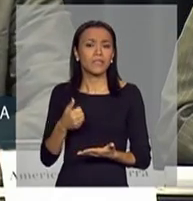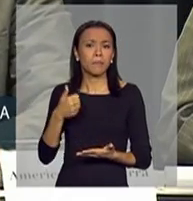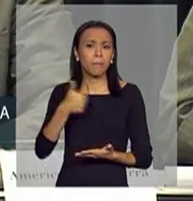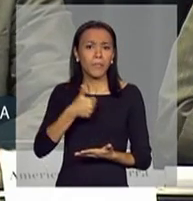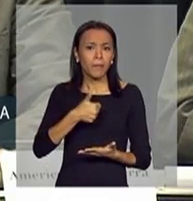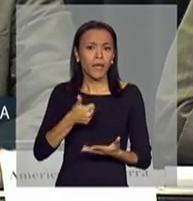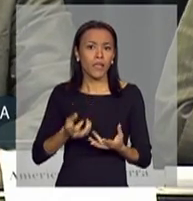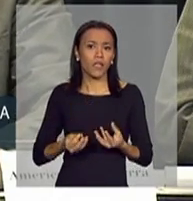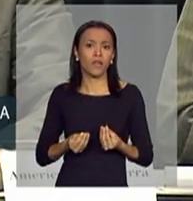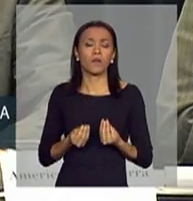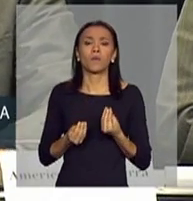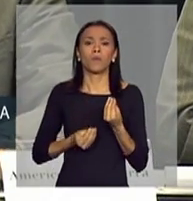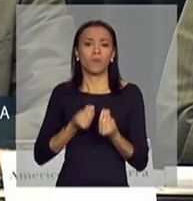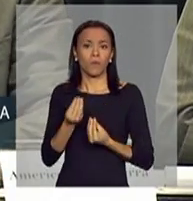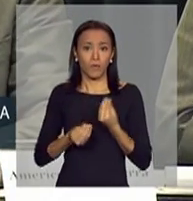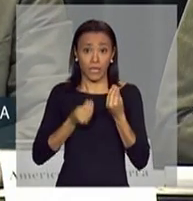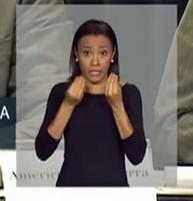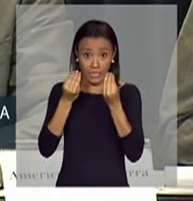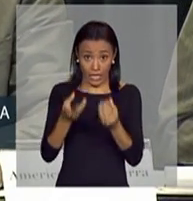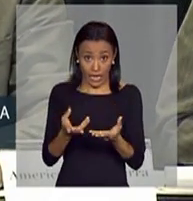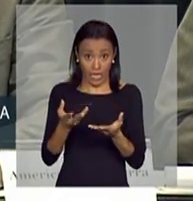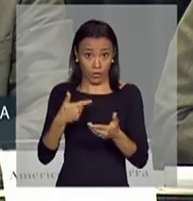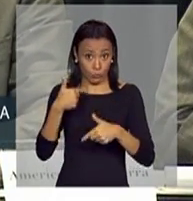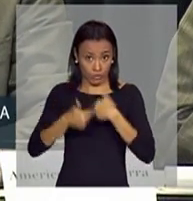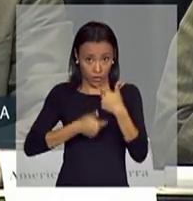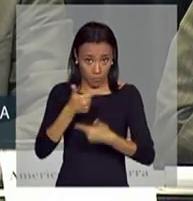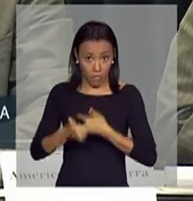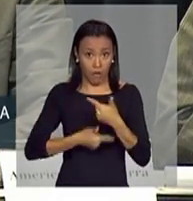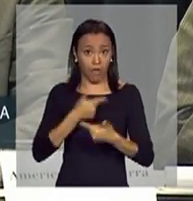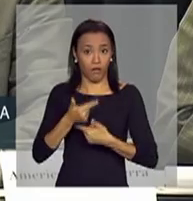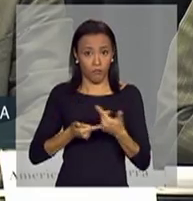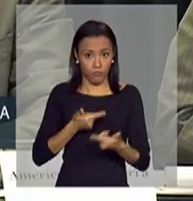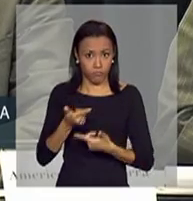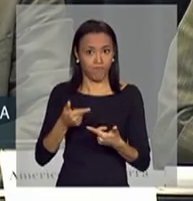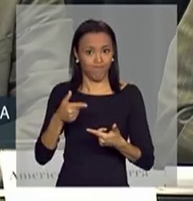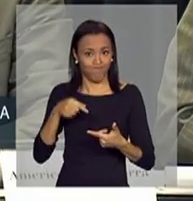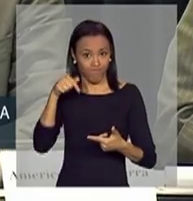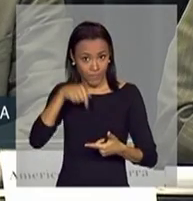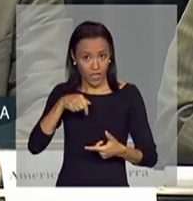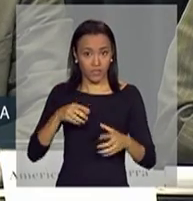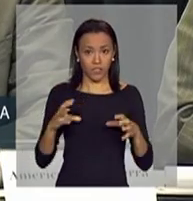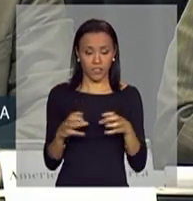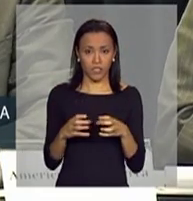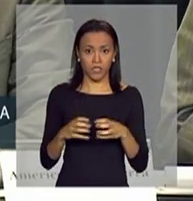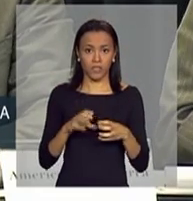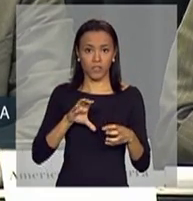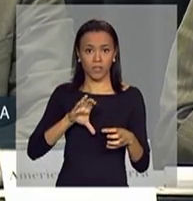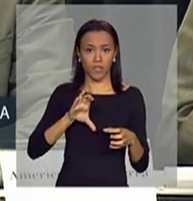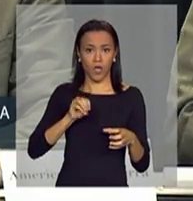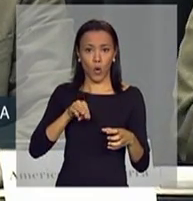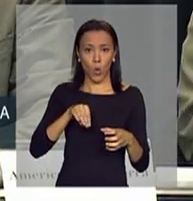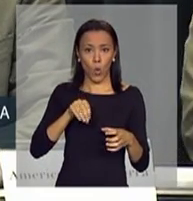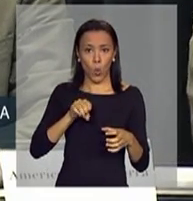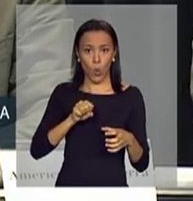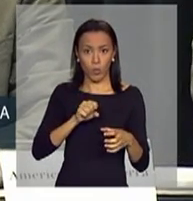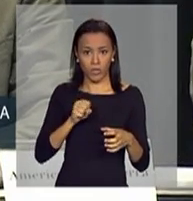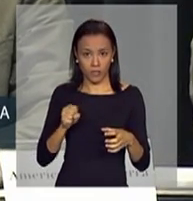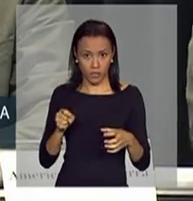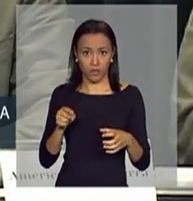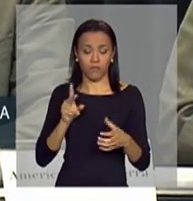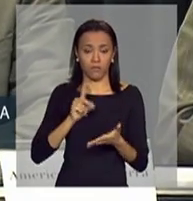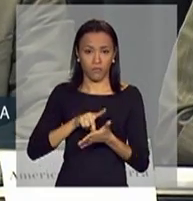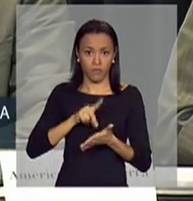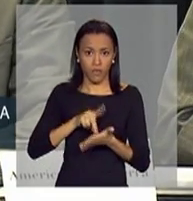entrega de los avances de los trabajos de la Comisión de la Verdad, y a los cuales nosotros hemos